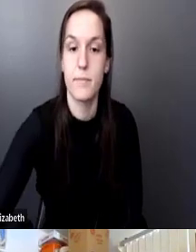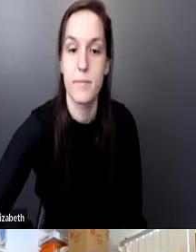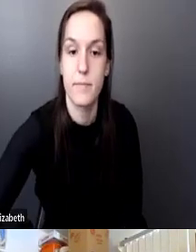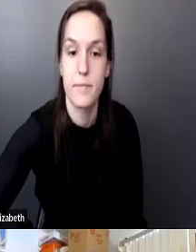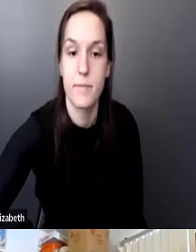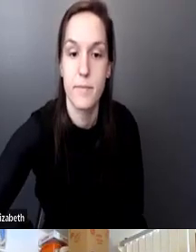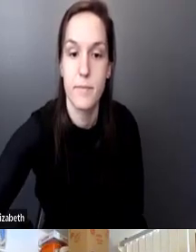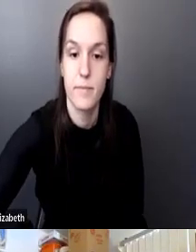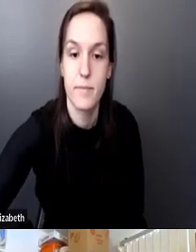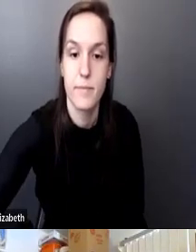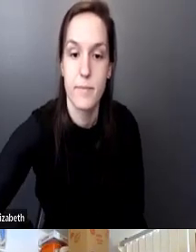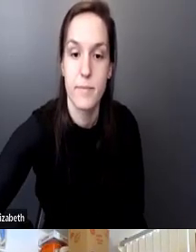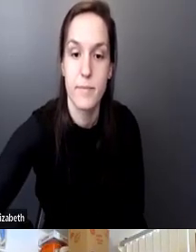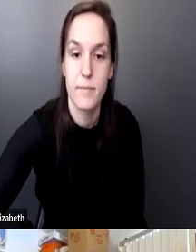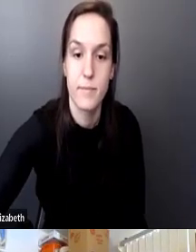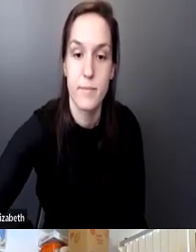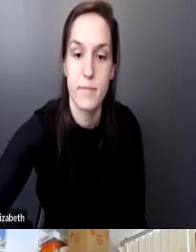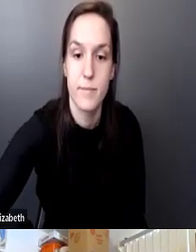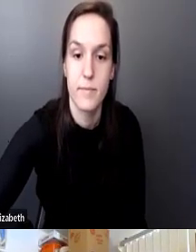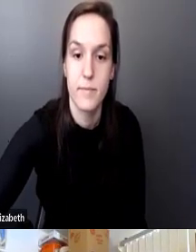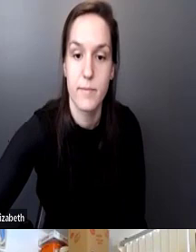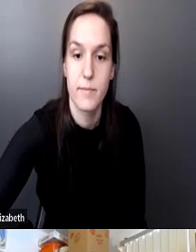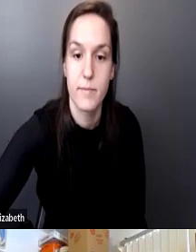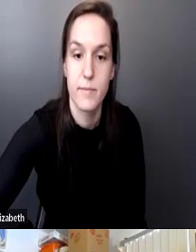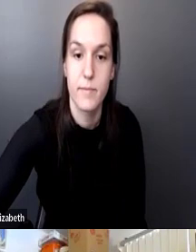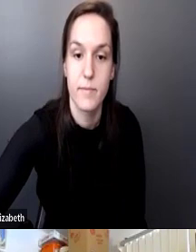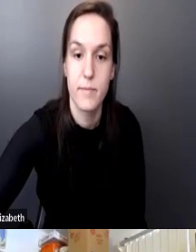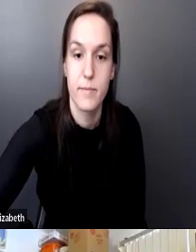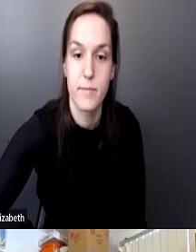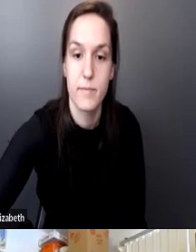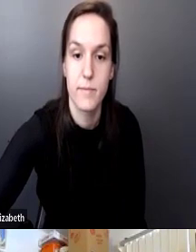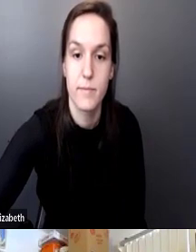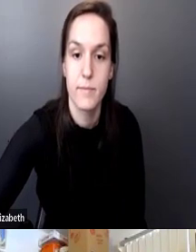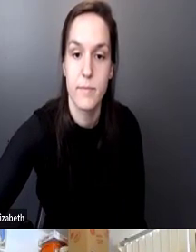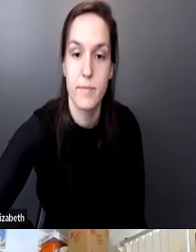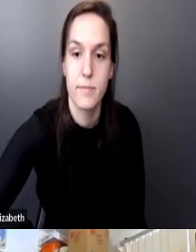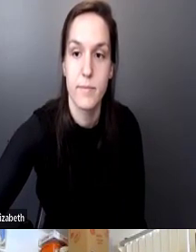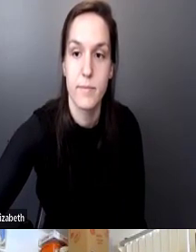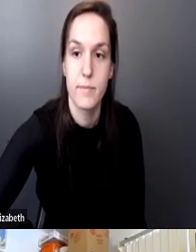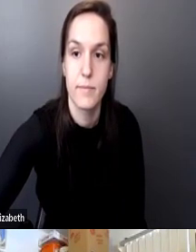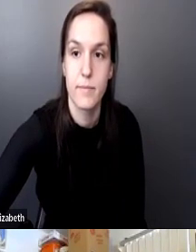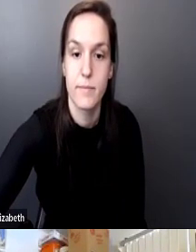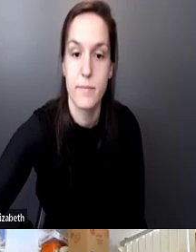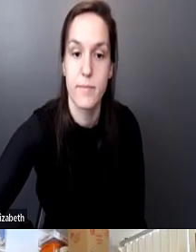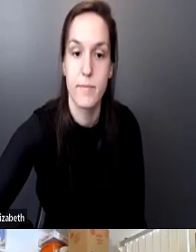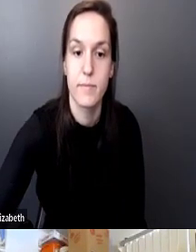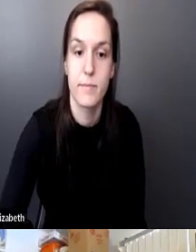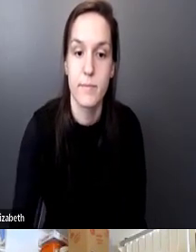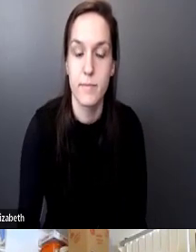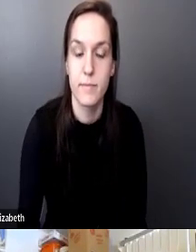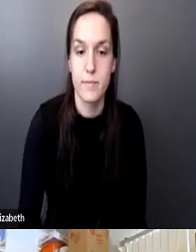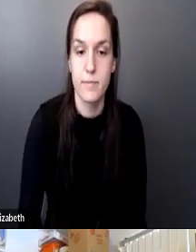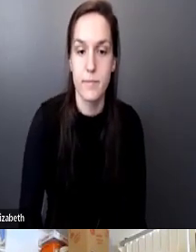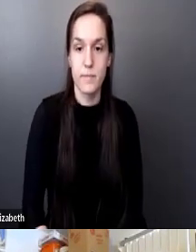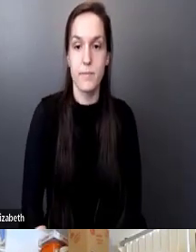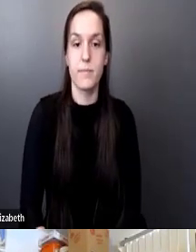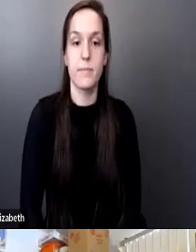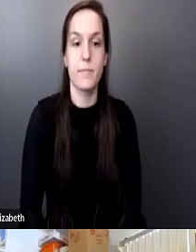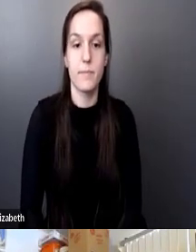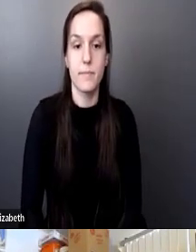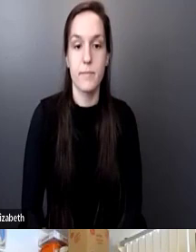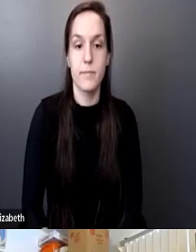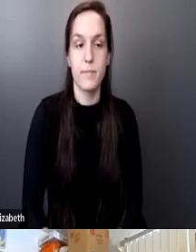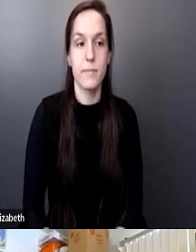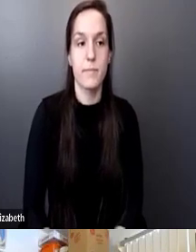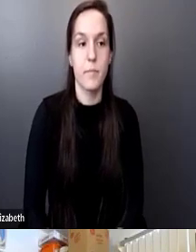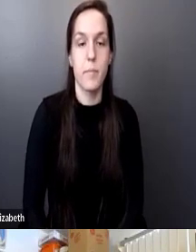el lenguaje o el canal de su preferencia inglés o español. También tienen la opción de silenciar el audio original